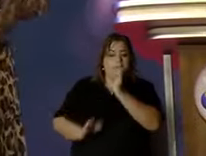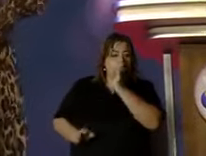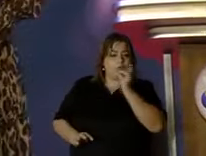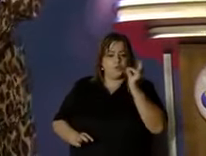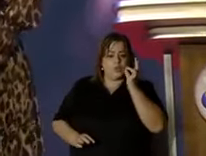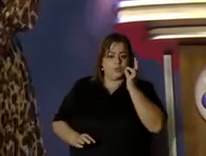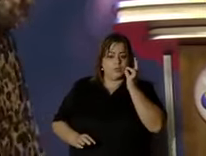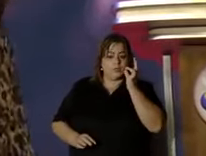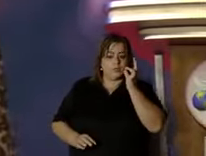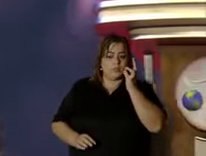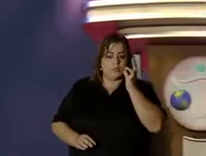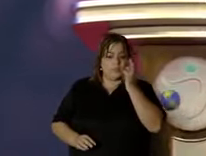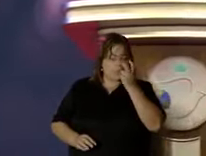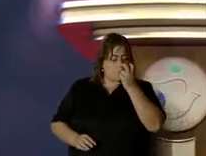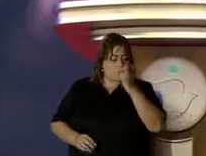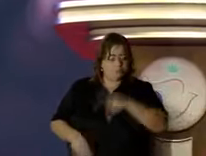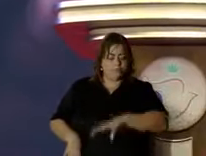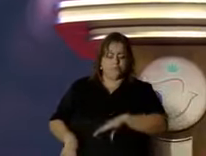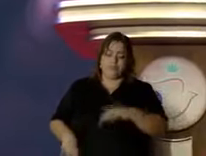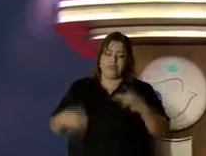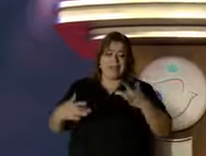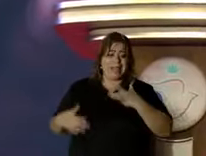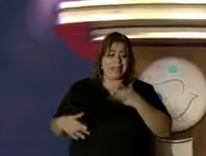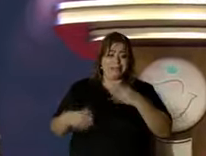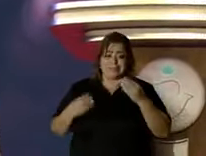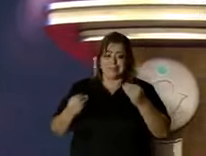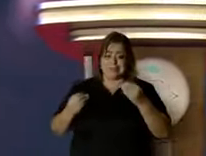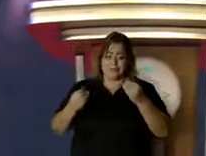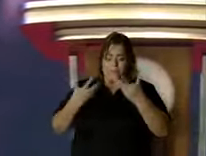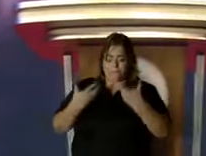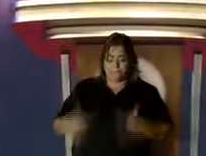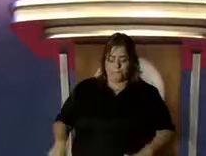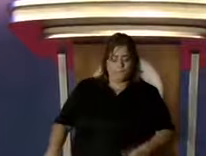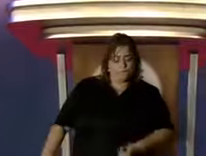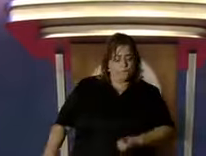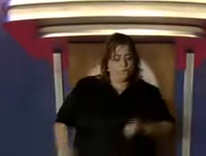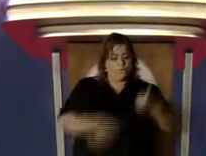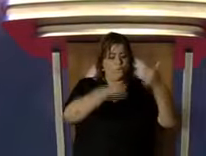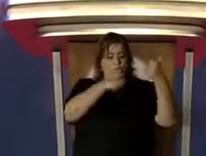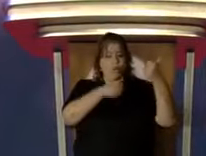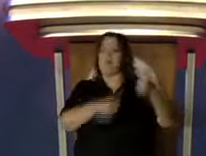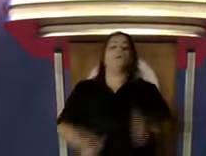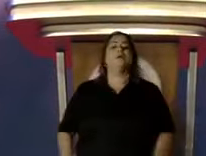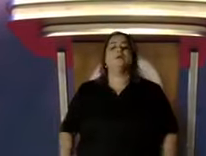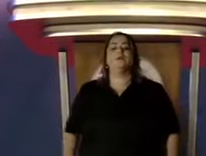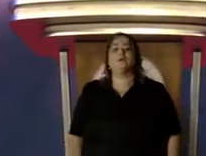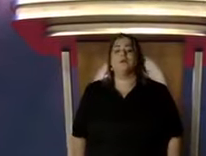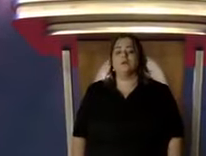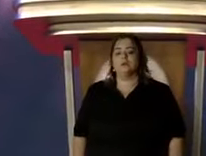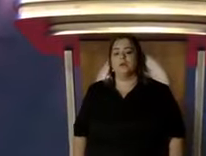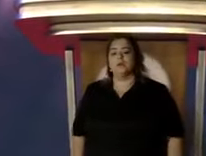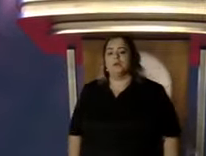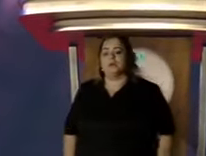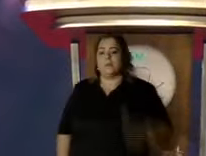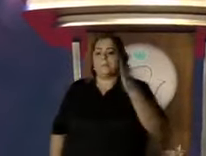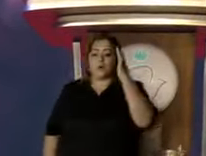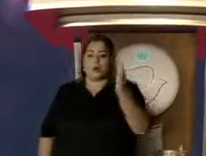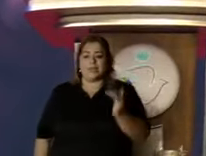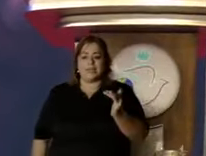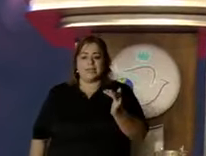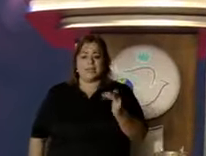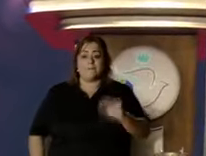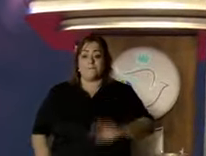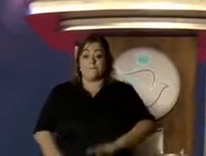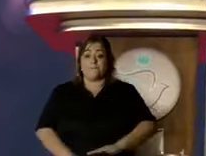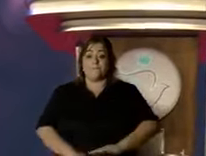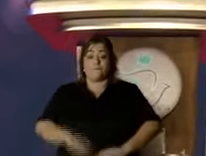nosotros, la incredulidad, la insensibilidad, lo que no hemos percibido en el espíritu, porque estamos llenos de